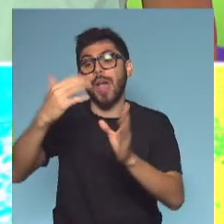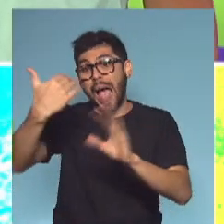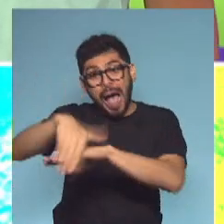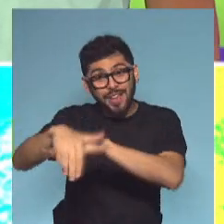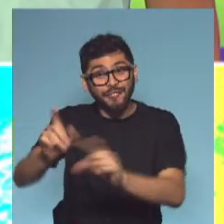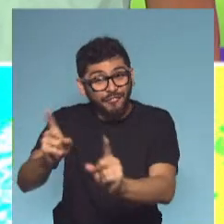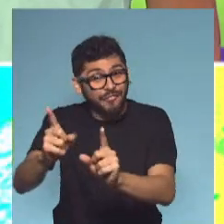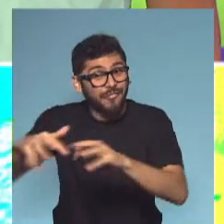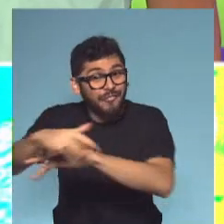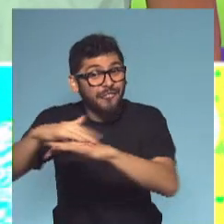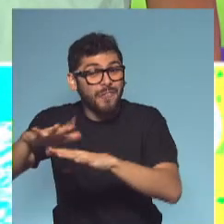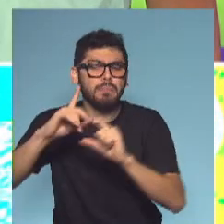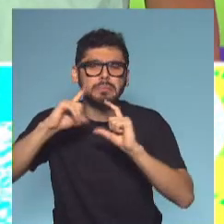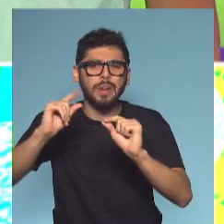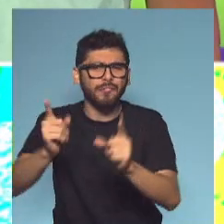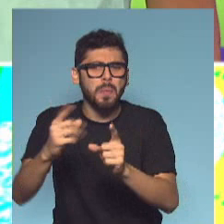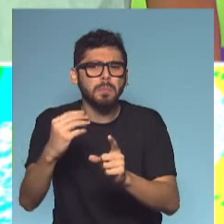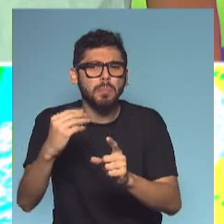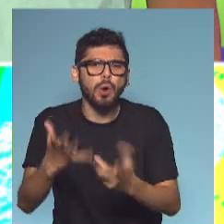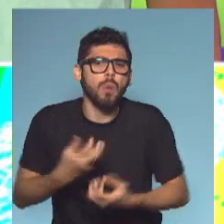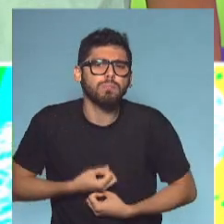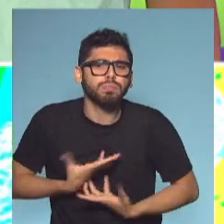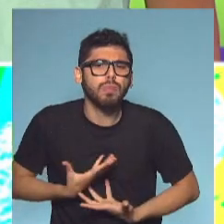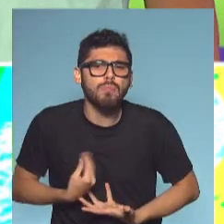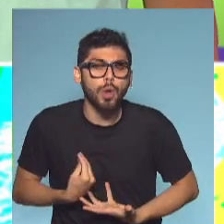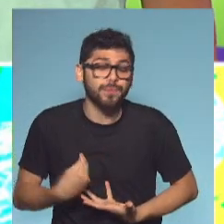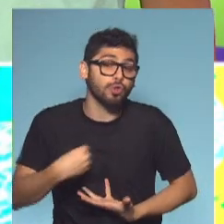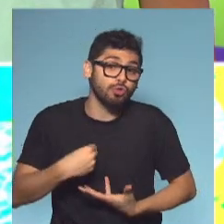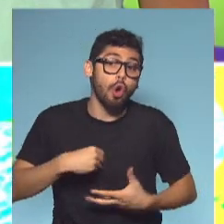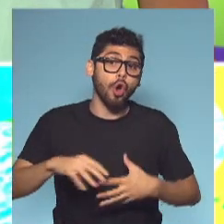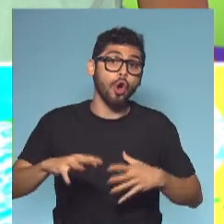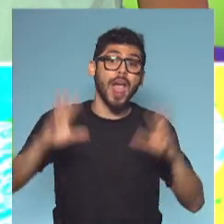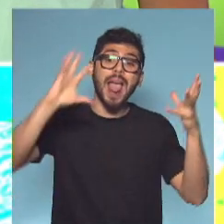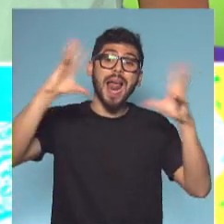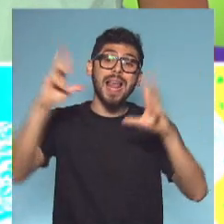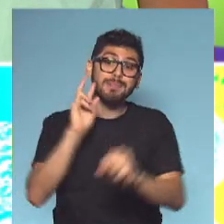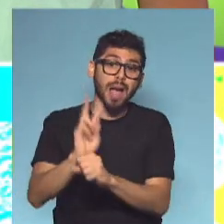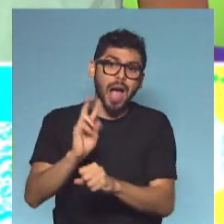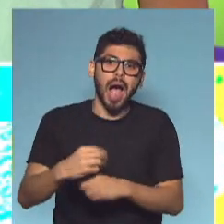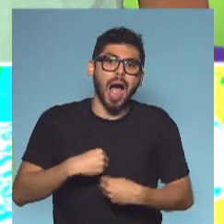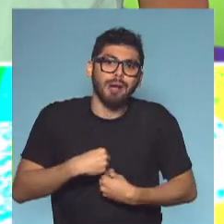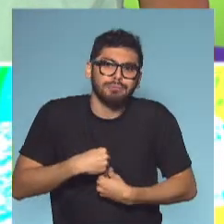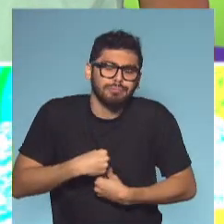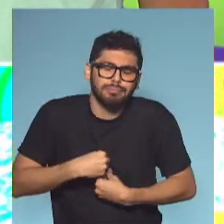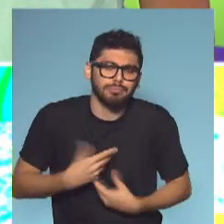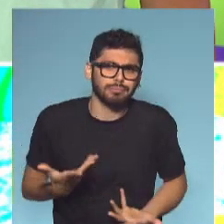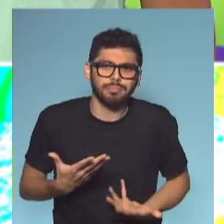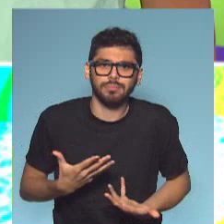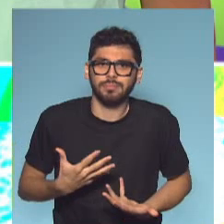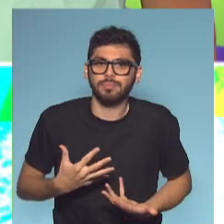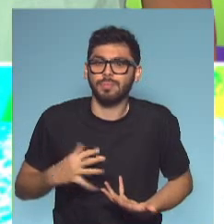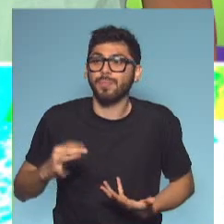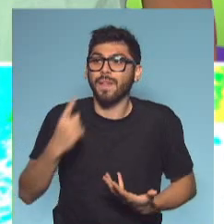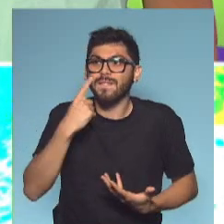calle protestando. No, pues yo soy activista climática, me mueve la vida en sus